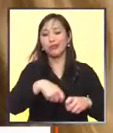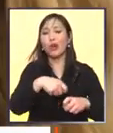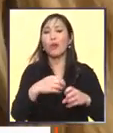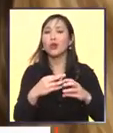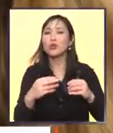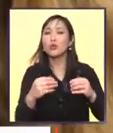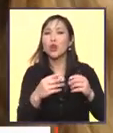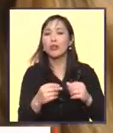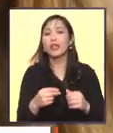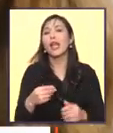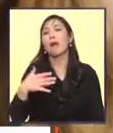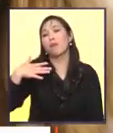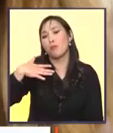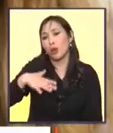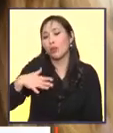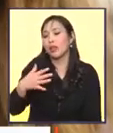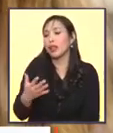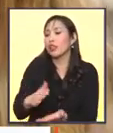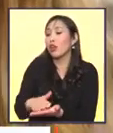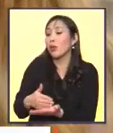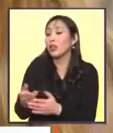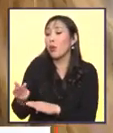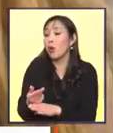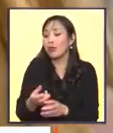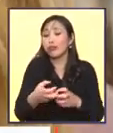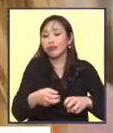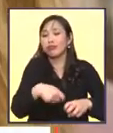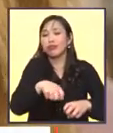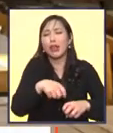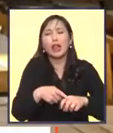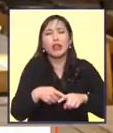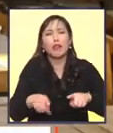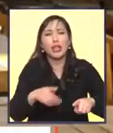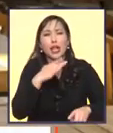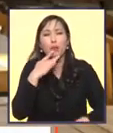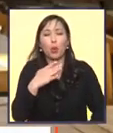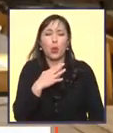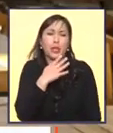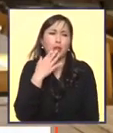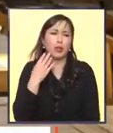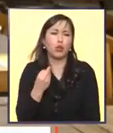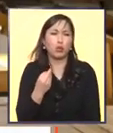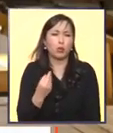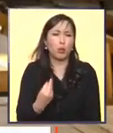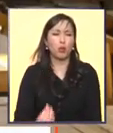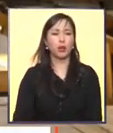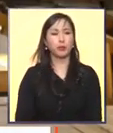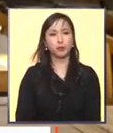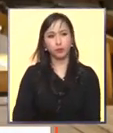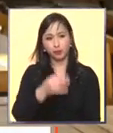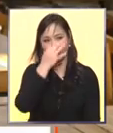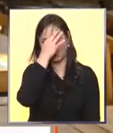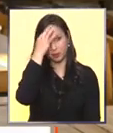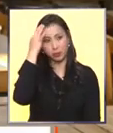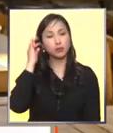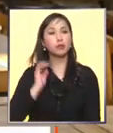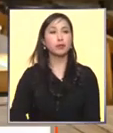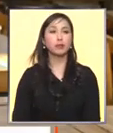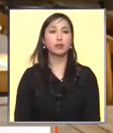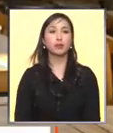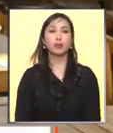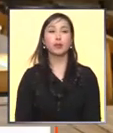Clave la calidad del huevo para las preparaciones. Se pasó este quiche lo bueno, lo sabroso. Y con el sabor de las